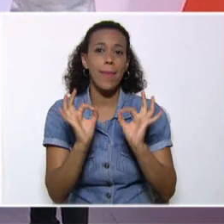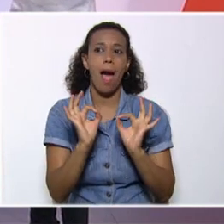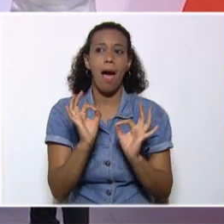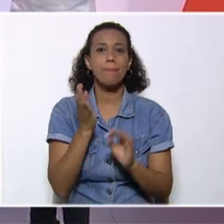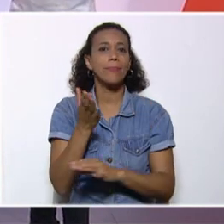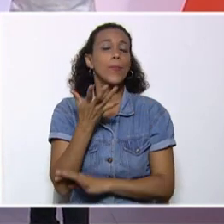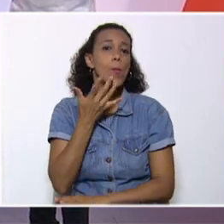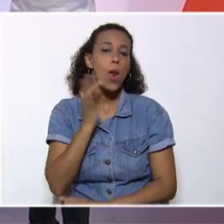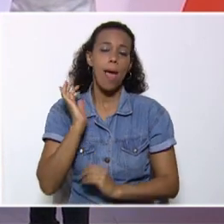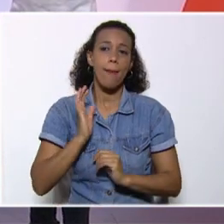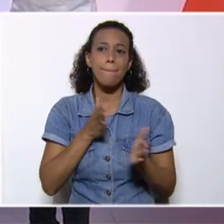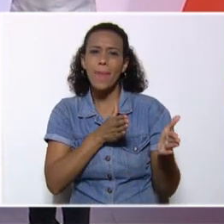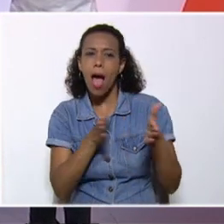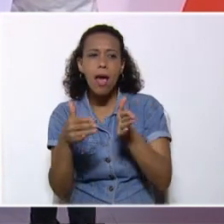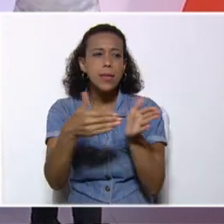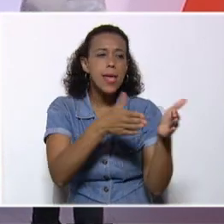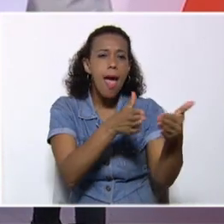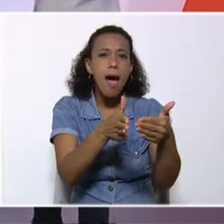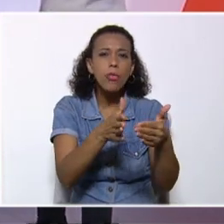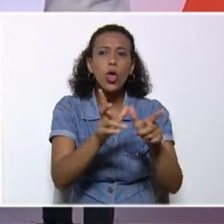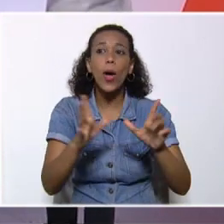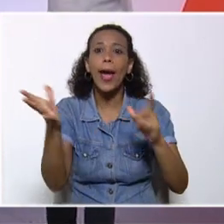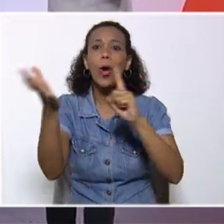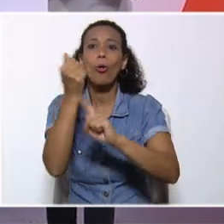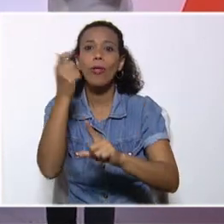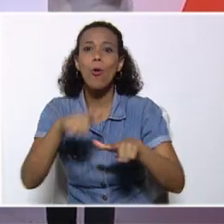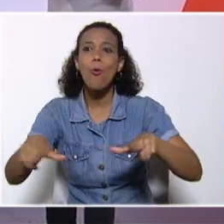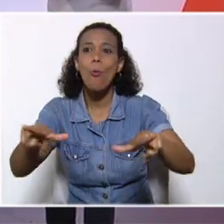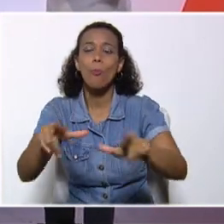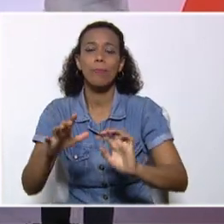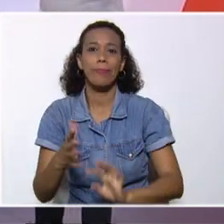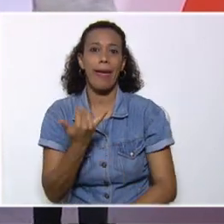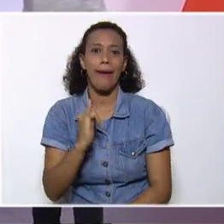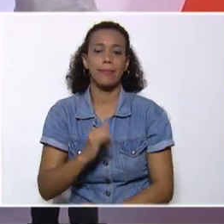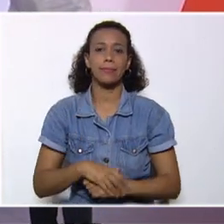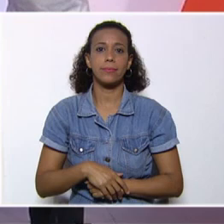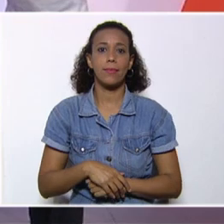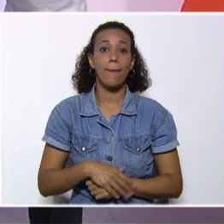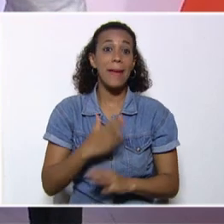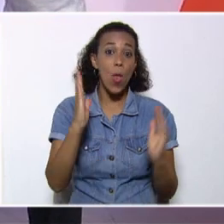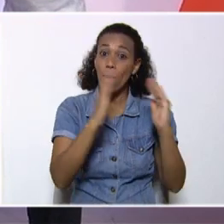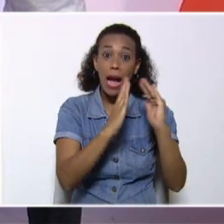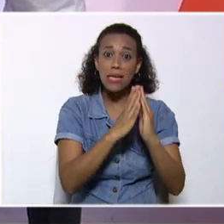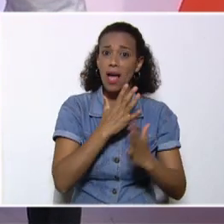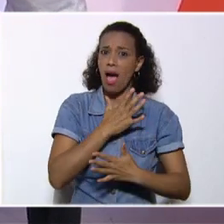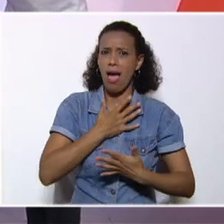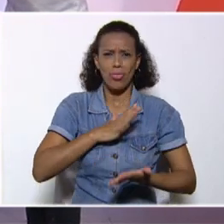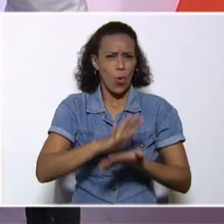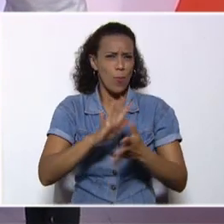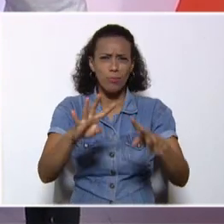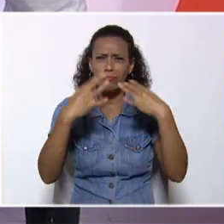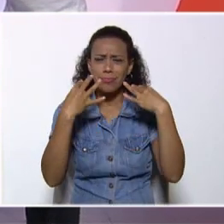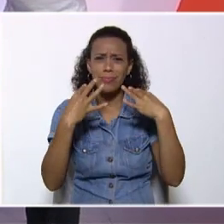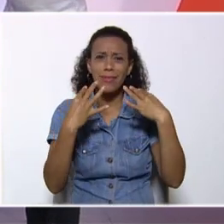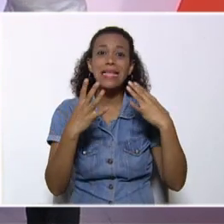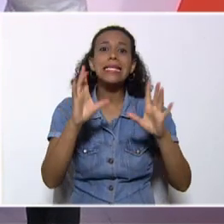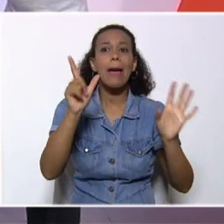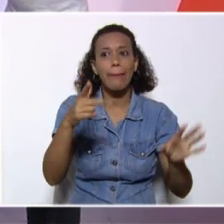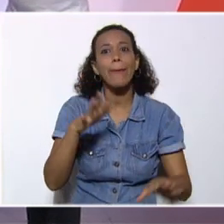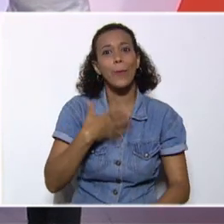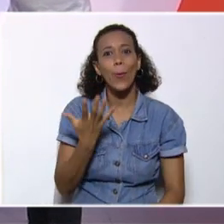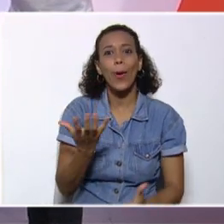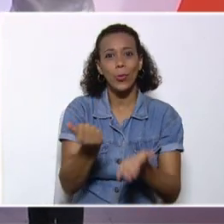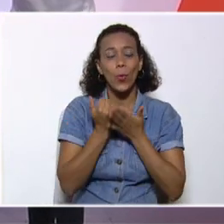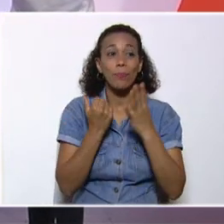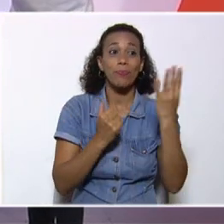para guiarnos y encontrar un lugar específico. Pero en casa no te preocupes, el croquis está en nuestra